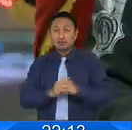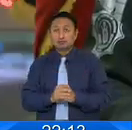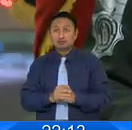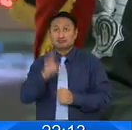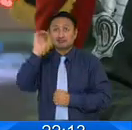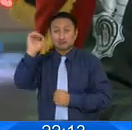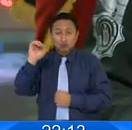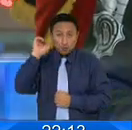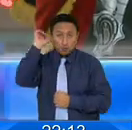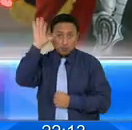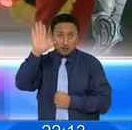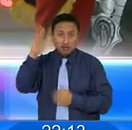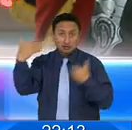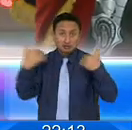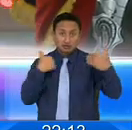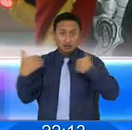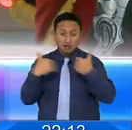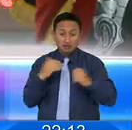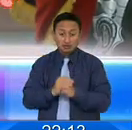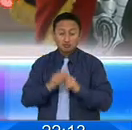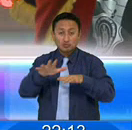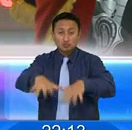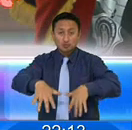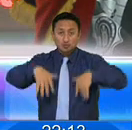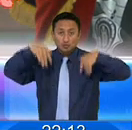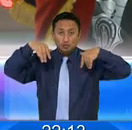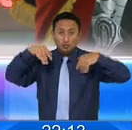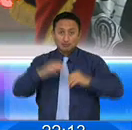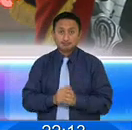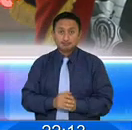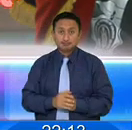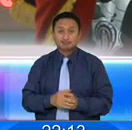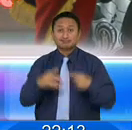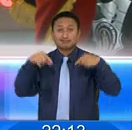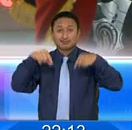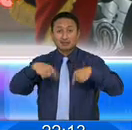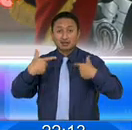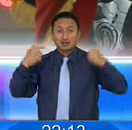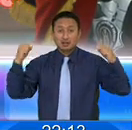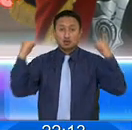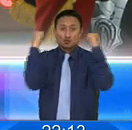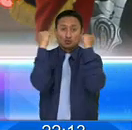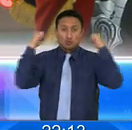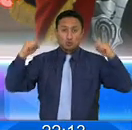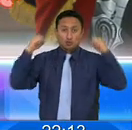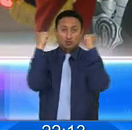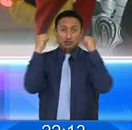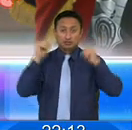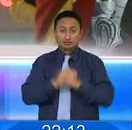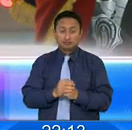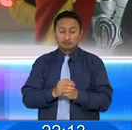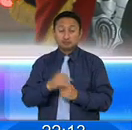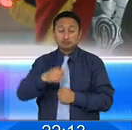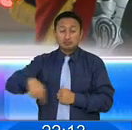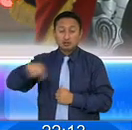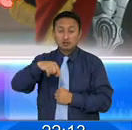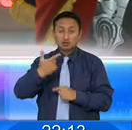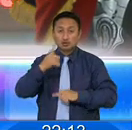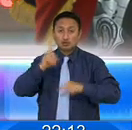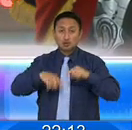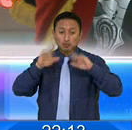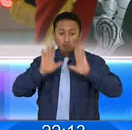cines, los teatros, los auditorios y los gimnasios que no podrán